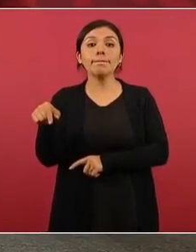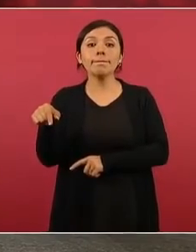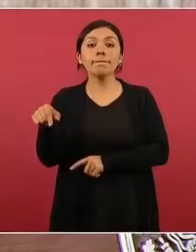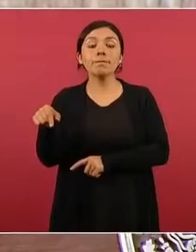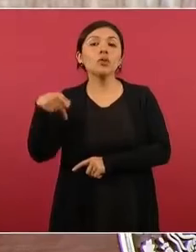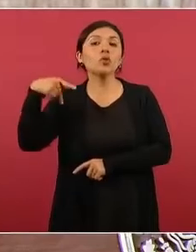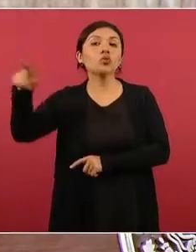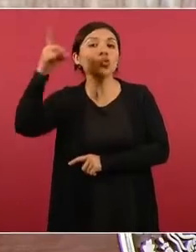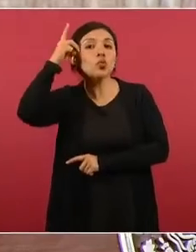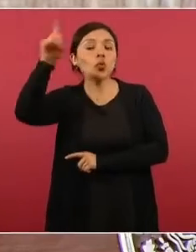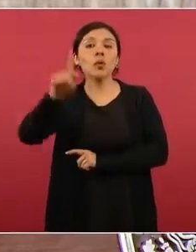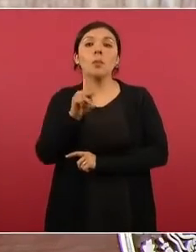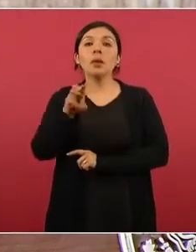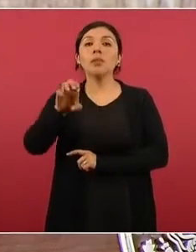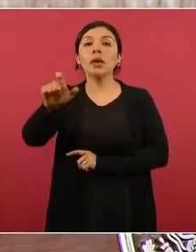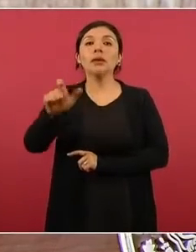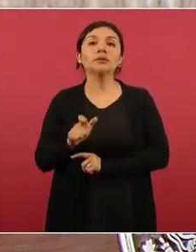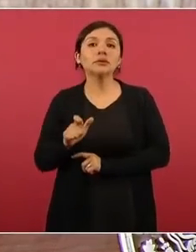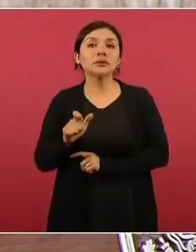de Pemex,